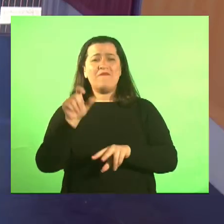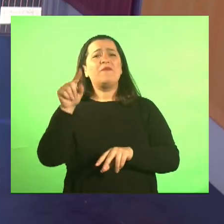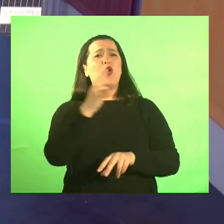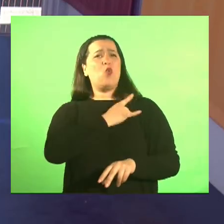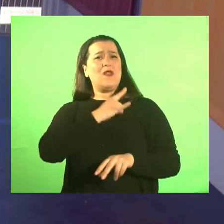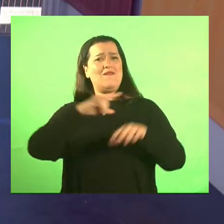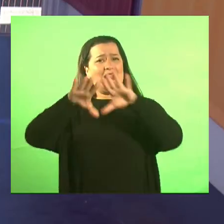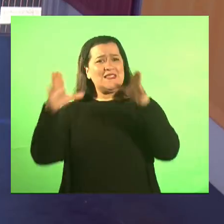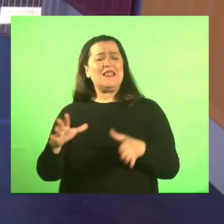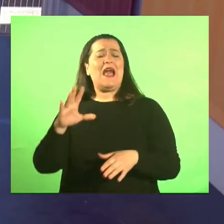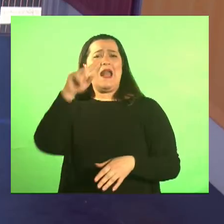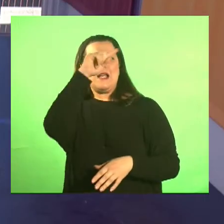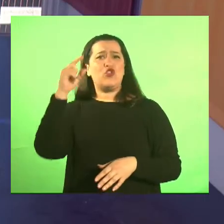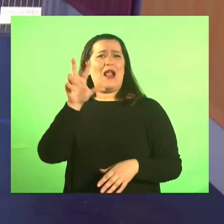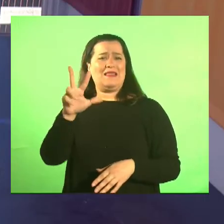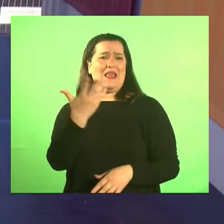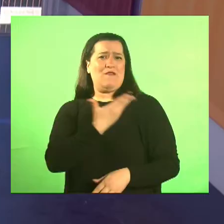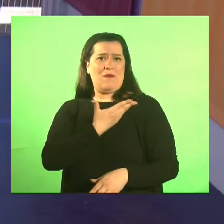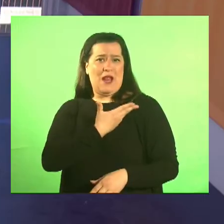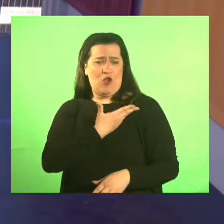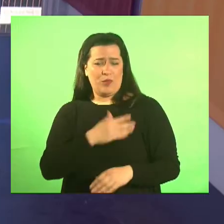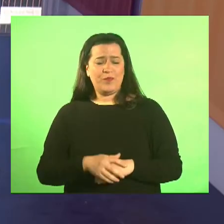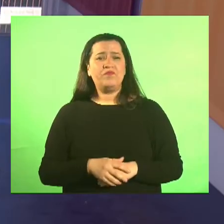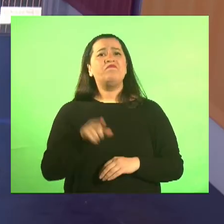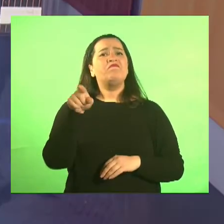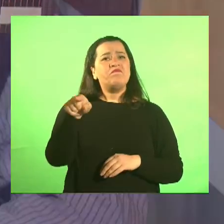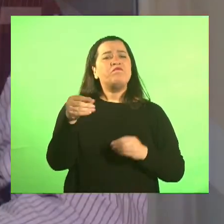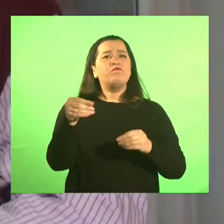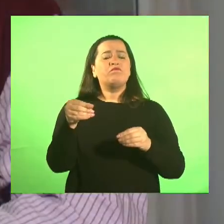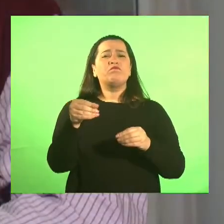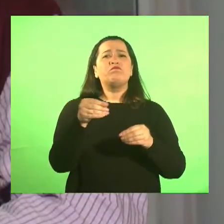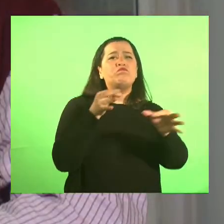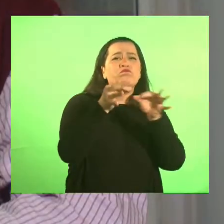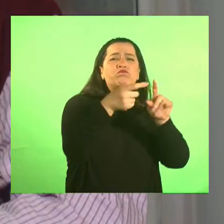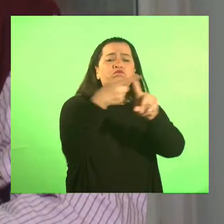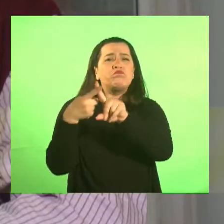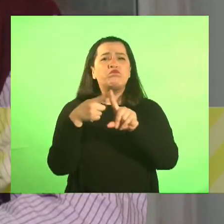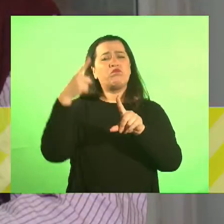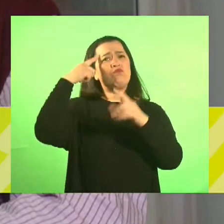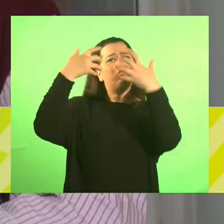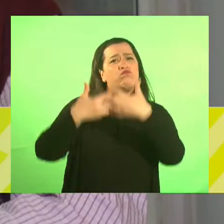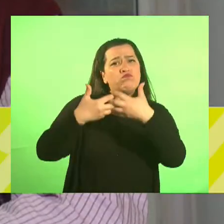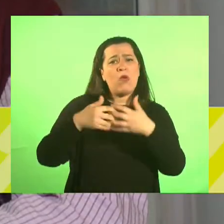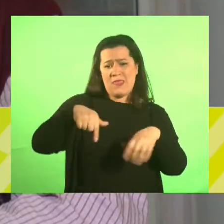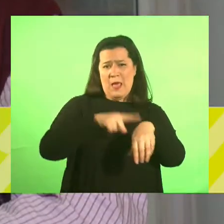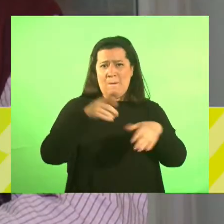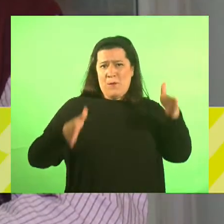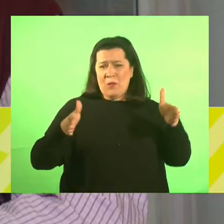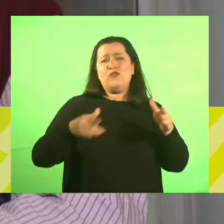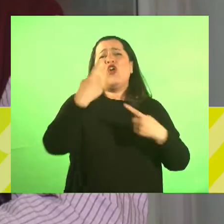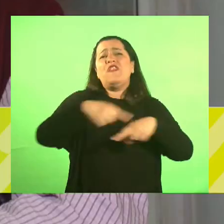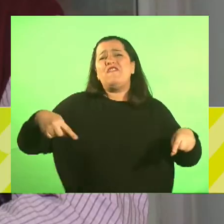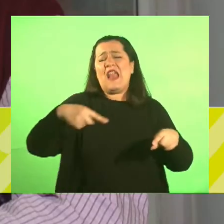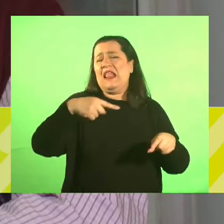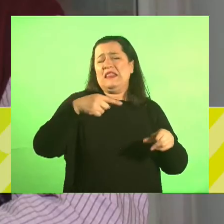Universidad Nacional de 3 de Febrero, que es en diálogo con pensadores contemporáneos de distintas disciplinas,